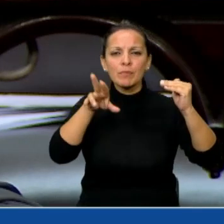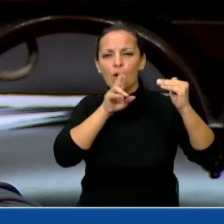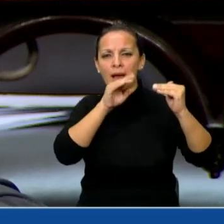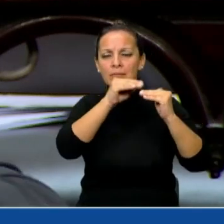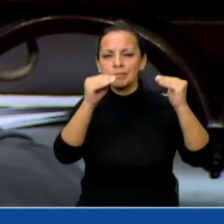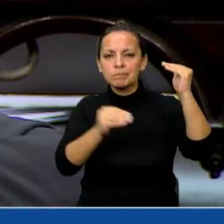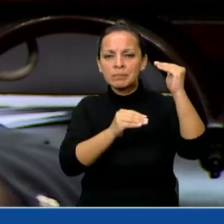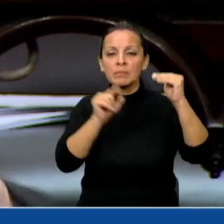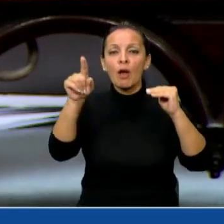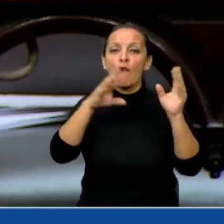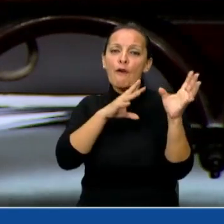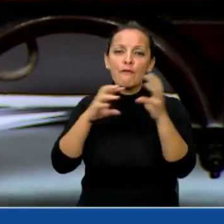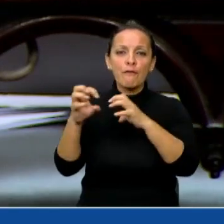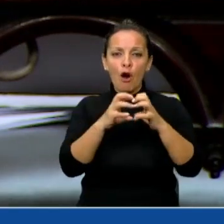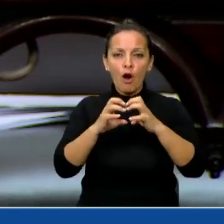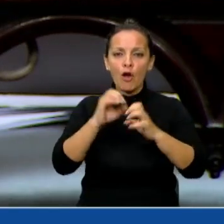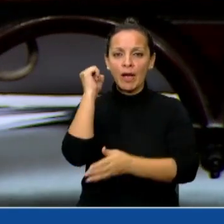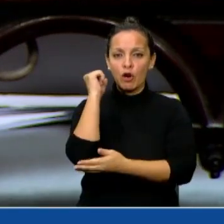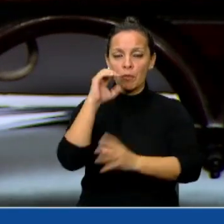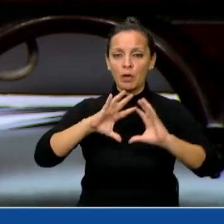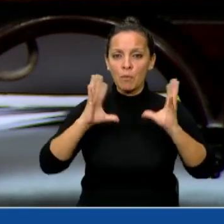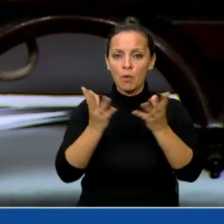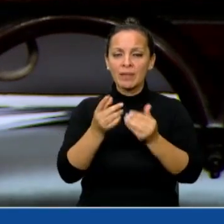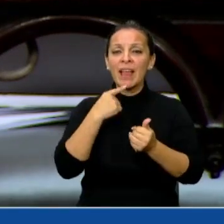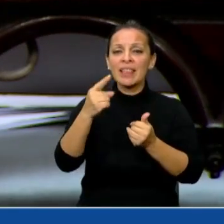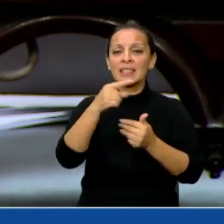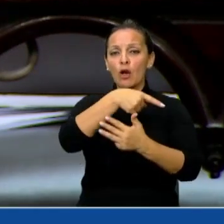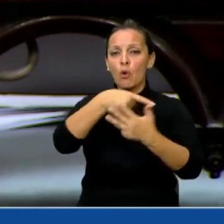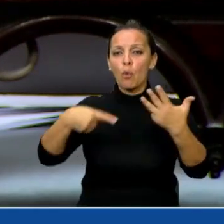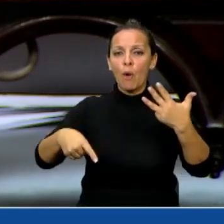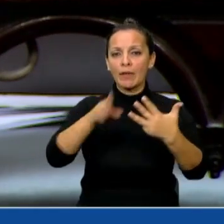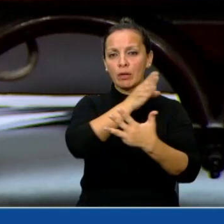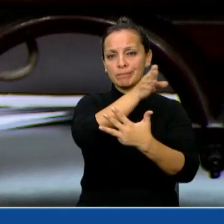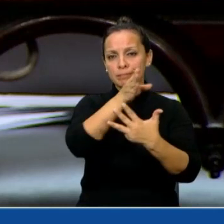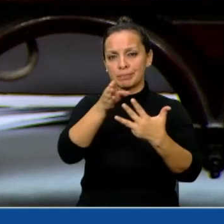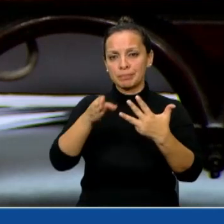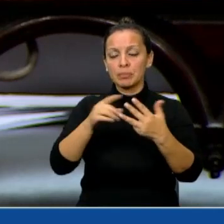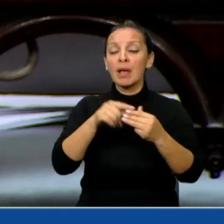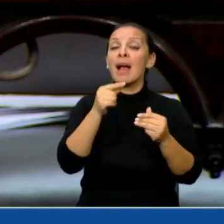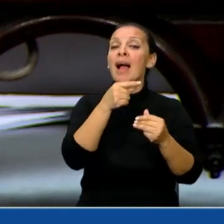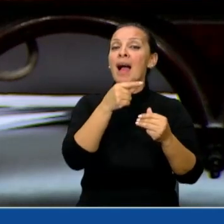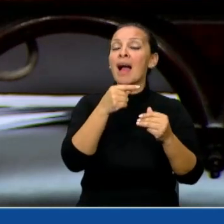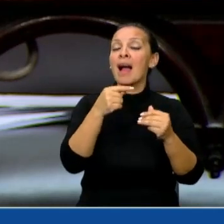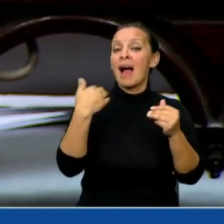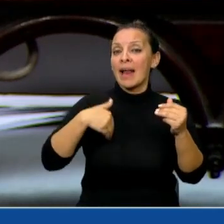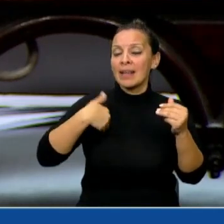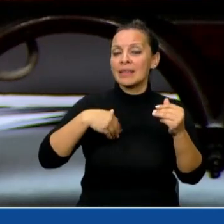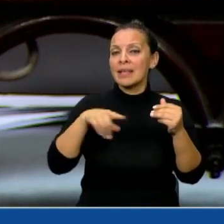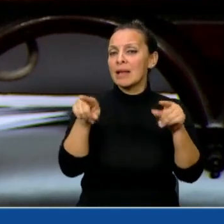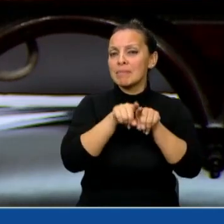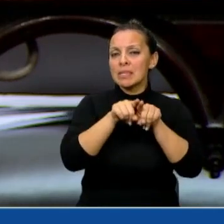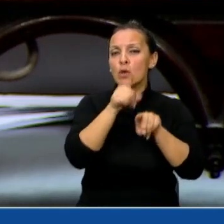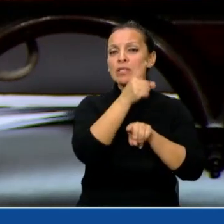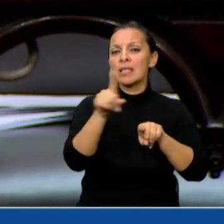según el Foro Económico Mundial, que las divide en 4 subíndices, la Argentina califica dentro de los 114